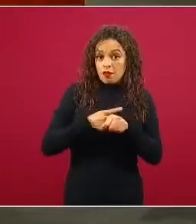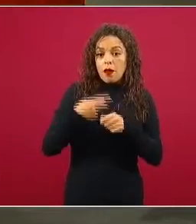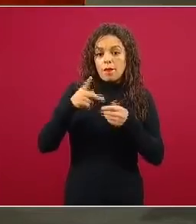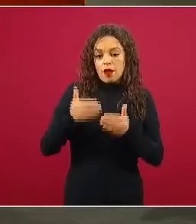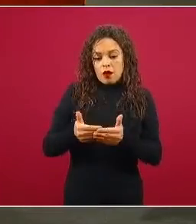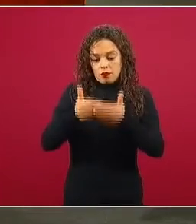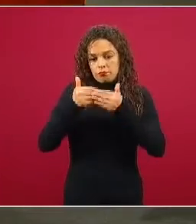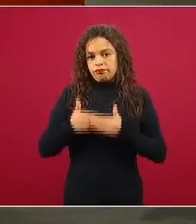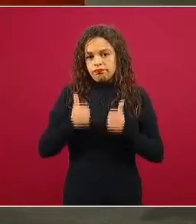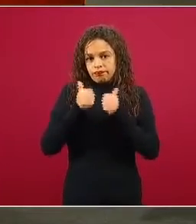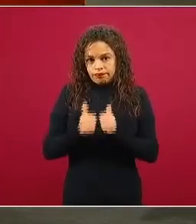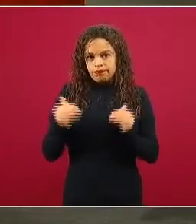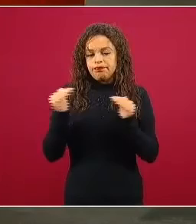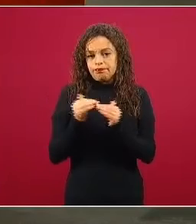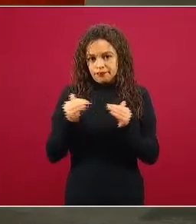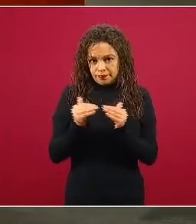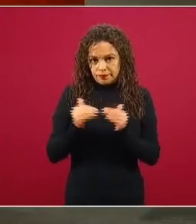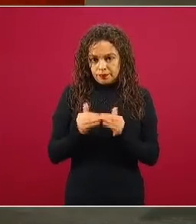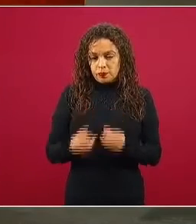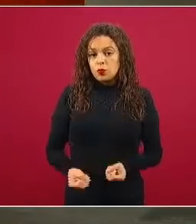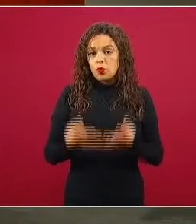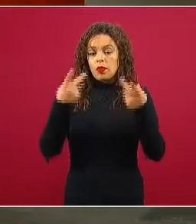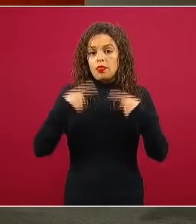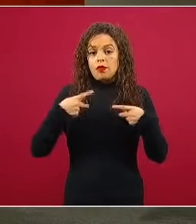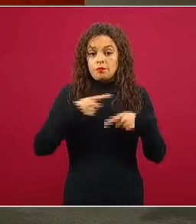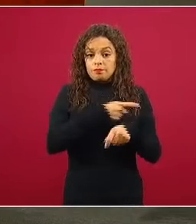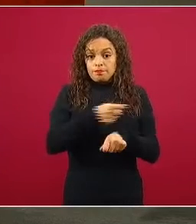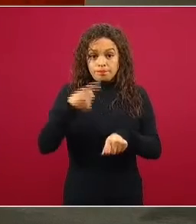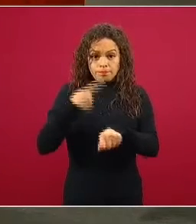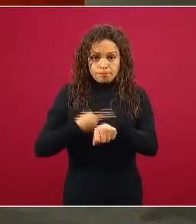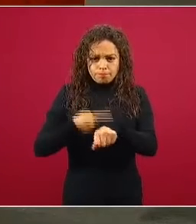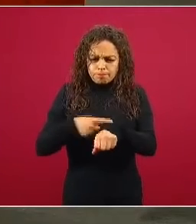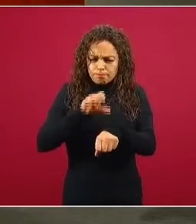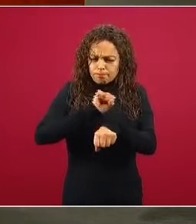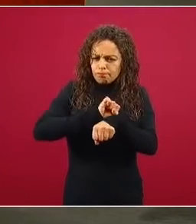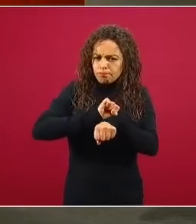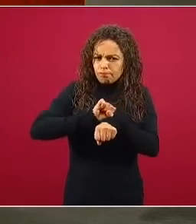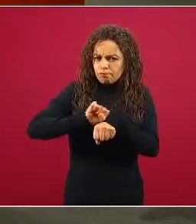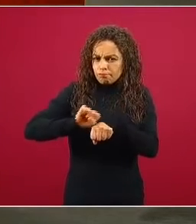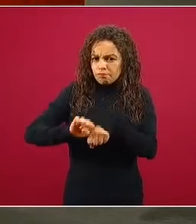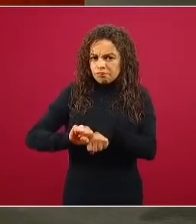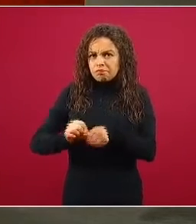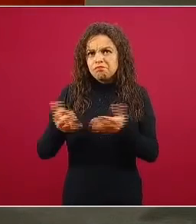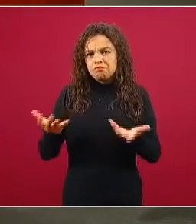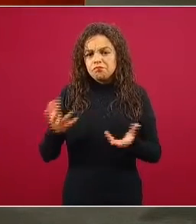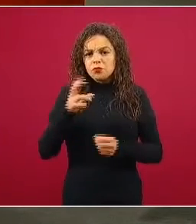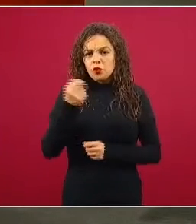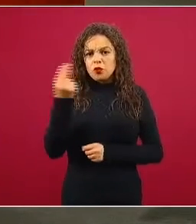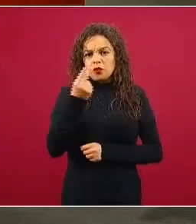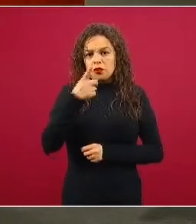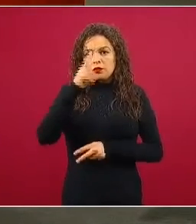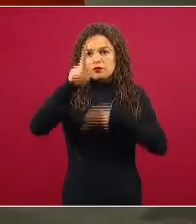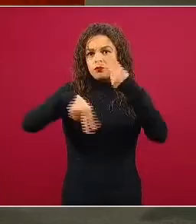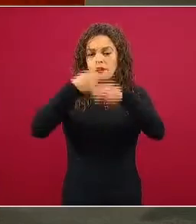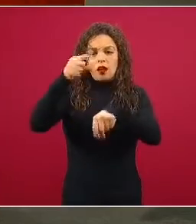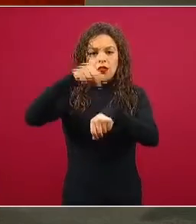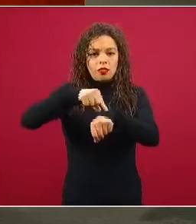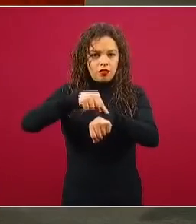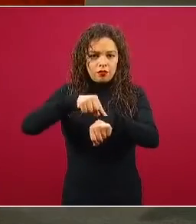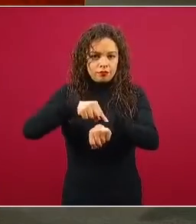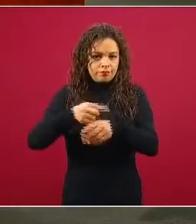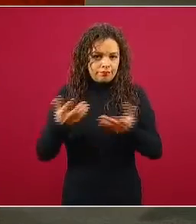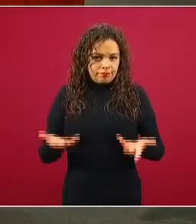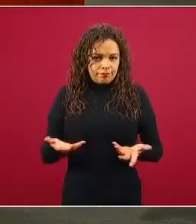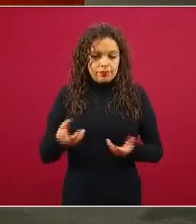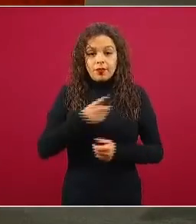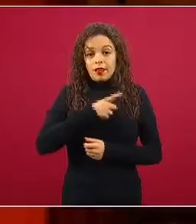estimar cuántas personas que están teniendo enfermedad leve no necesariamente llegaron a una unidad de salud. Recordemos que